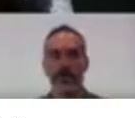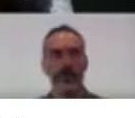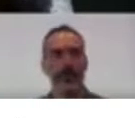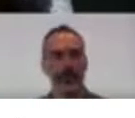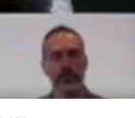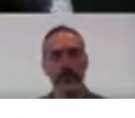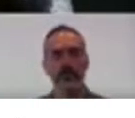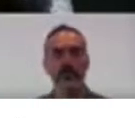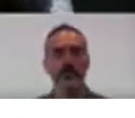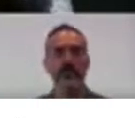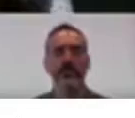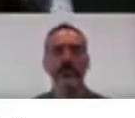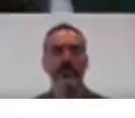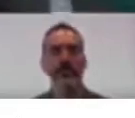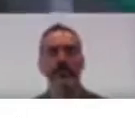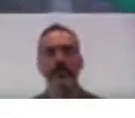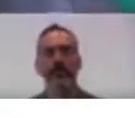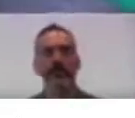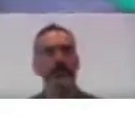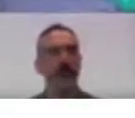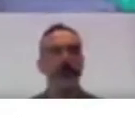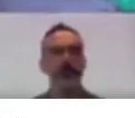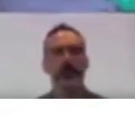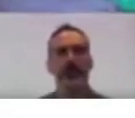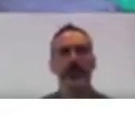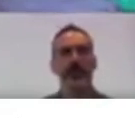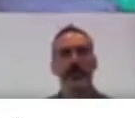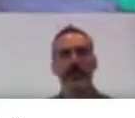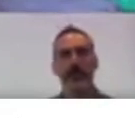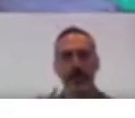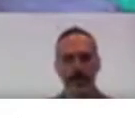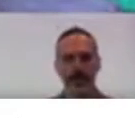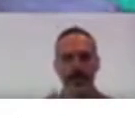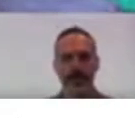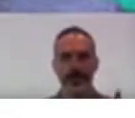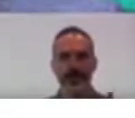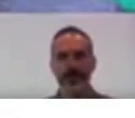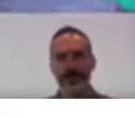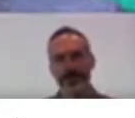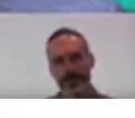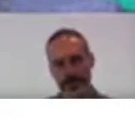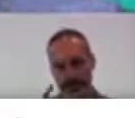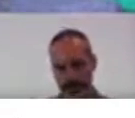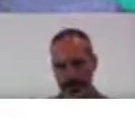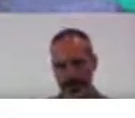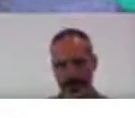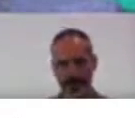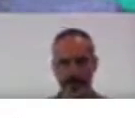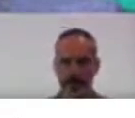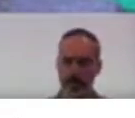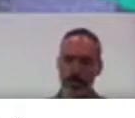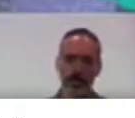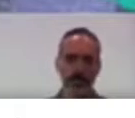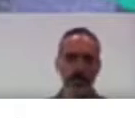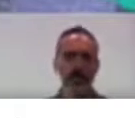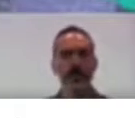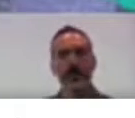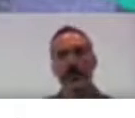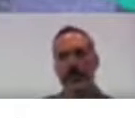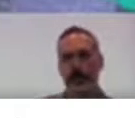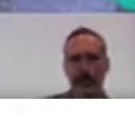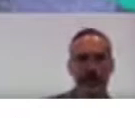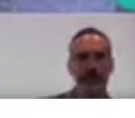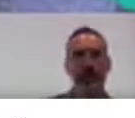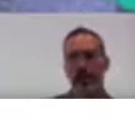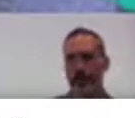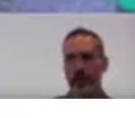servicio. A los presidentes de las juntas auxiliares, gracias por su colaboración y esfuerzo a favor de